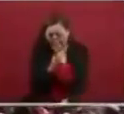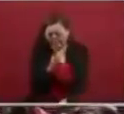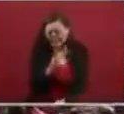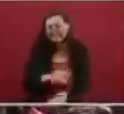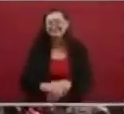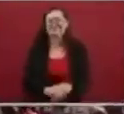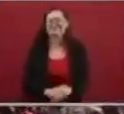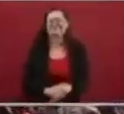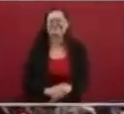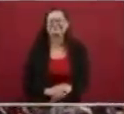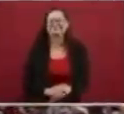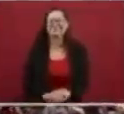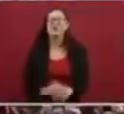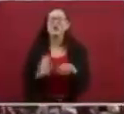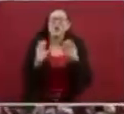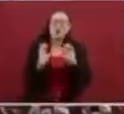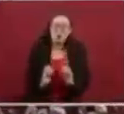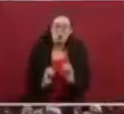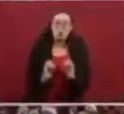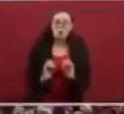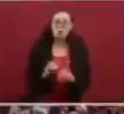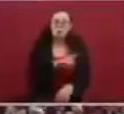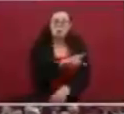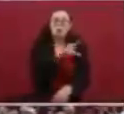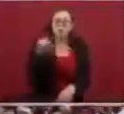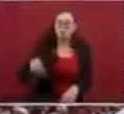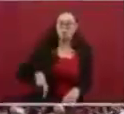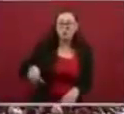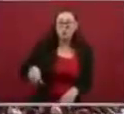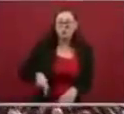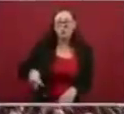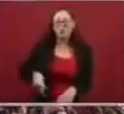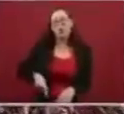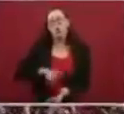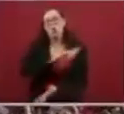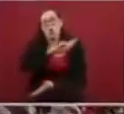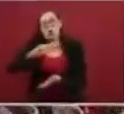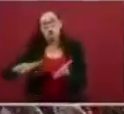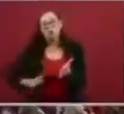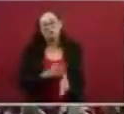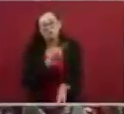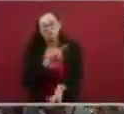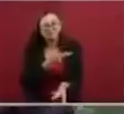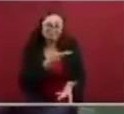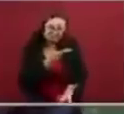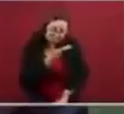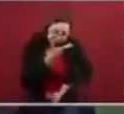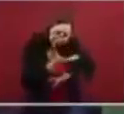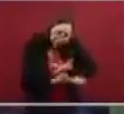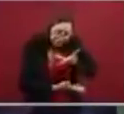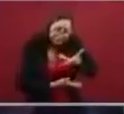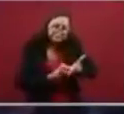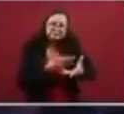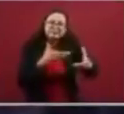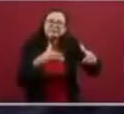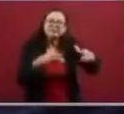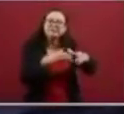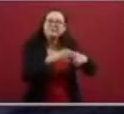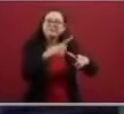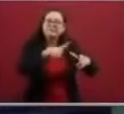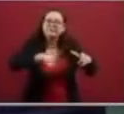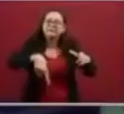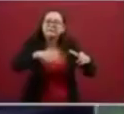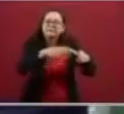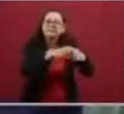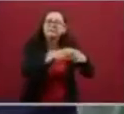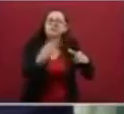O que el gobierno volviera a ser un mero comité al servicio de una pequeña